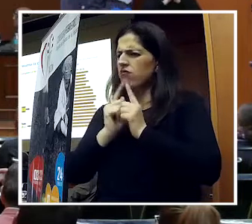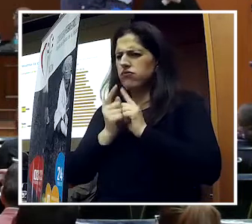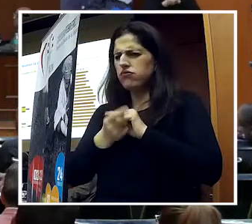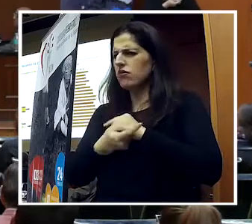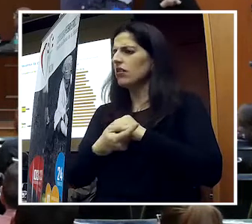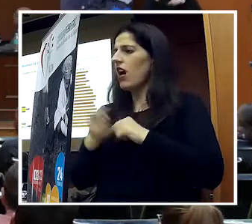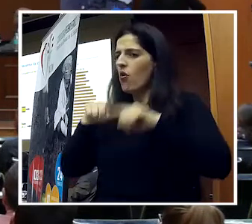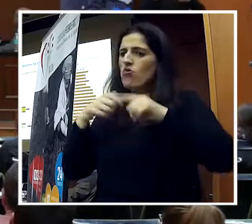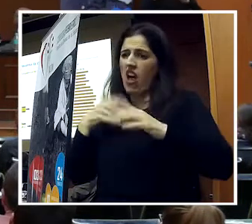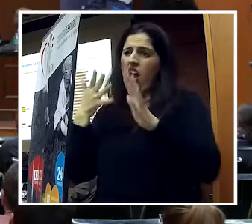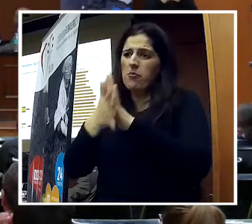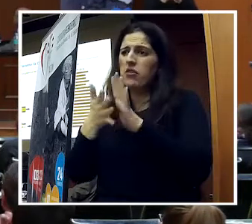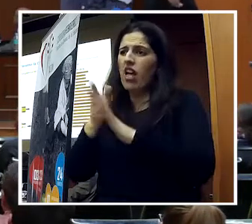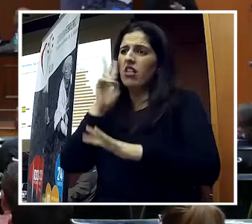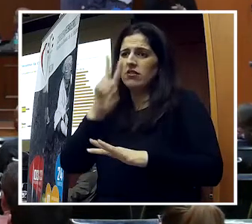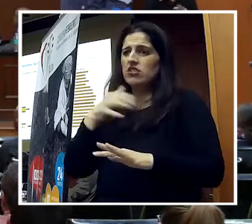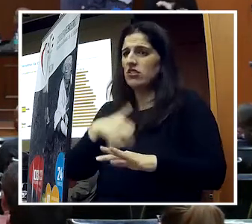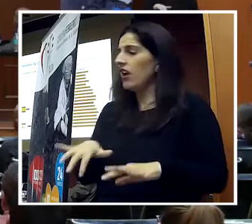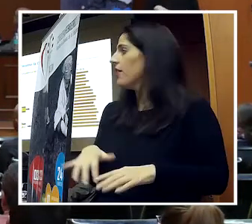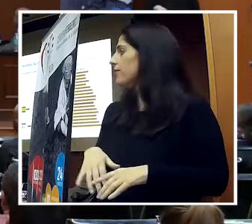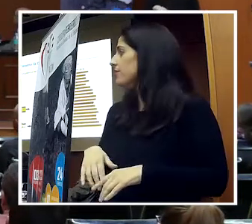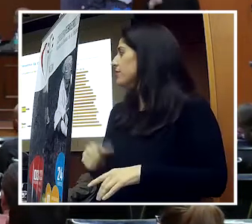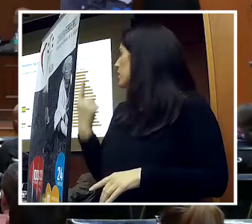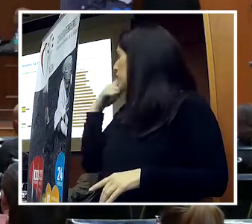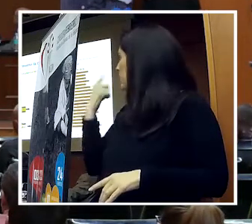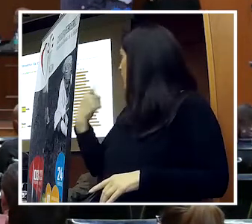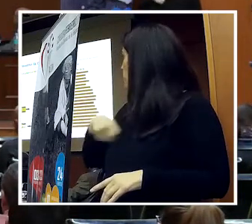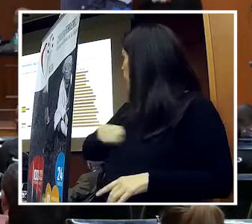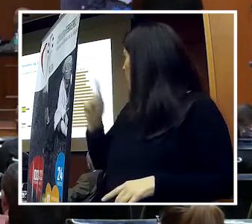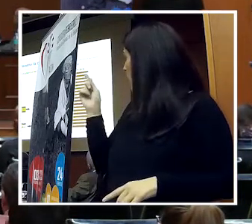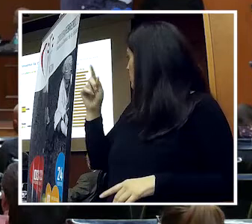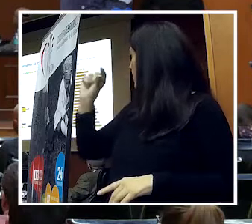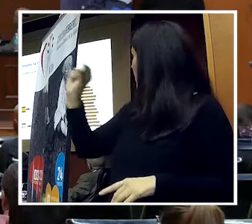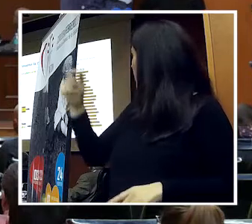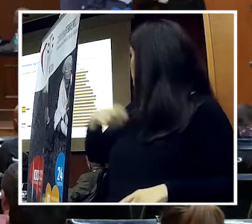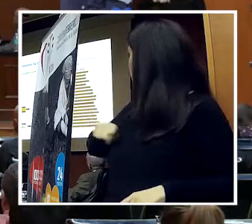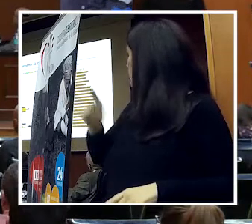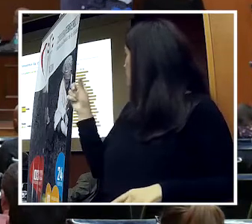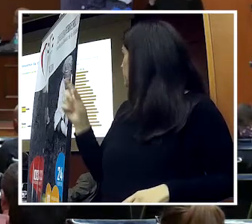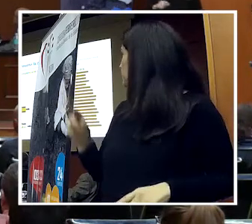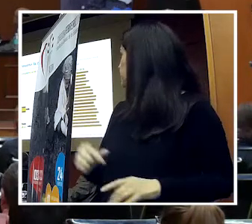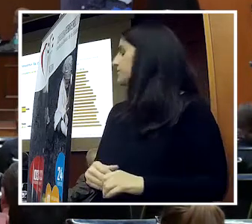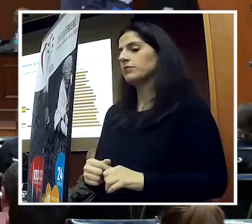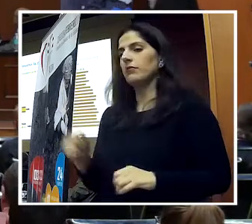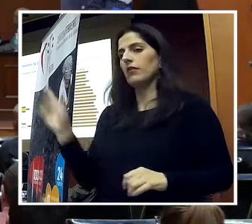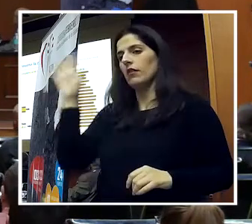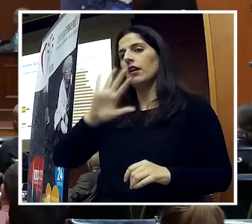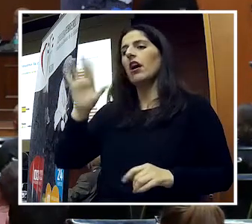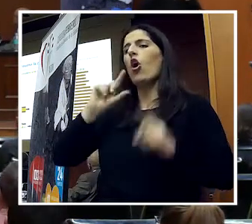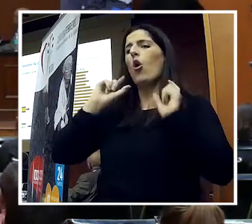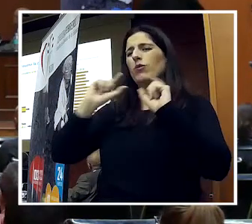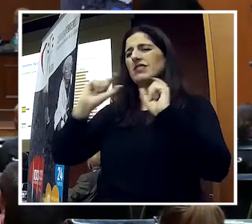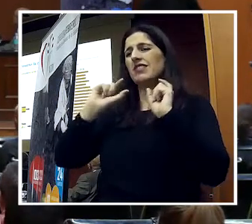han dicho ya. Fíjense, esto aquí está España señalada, esto es todo nuestro territorio, esto es España,